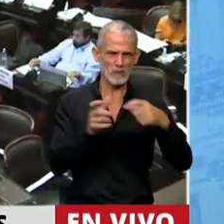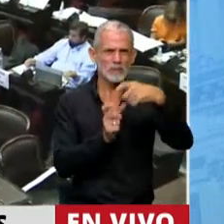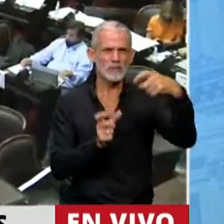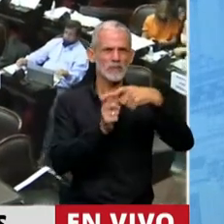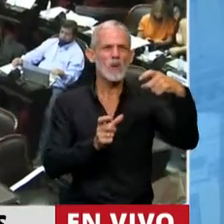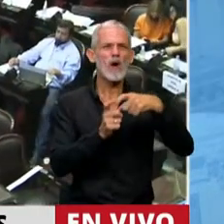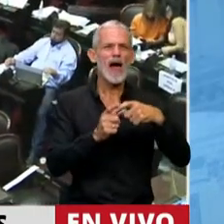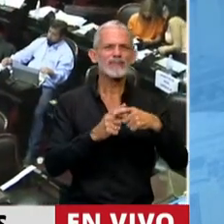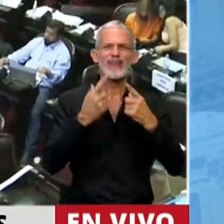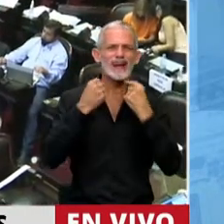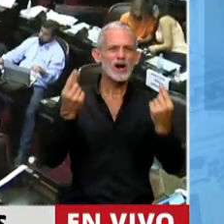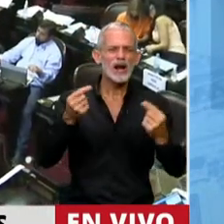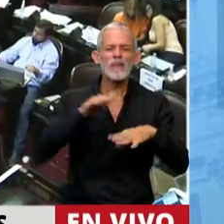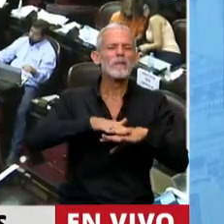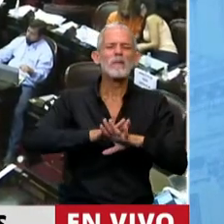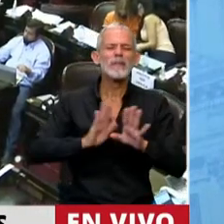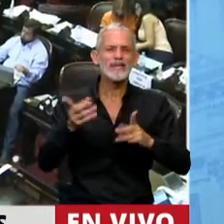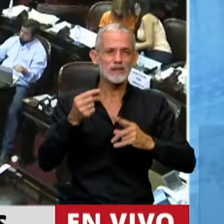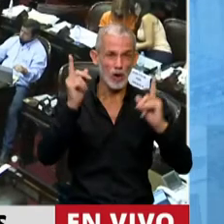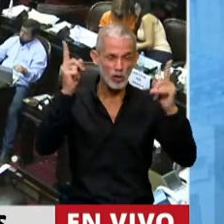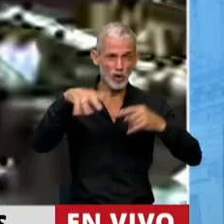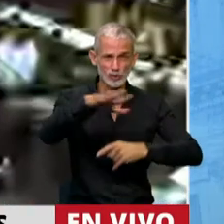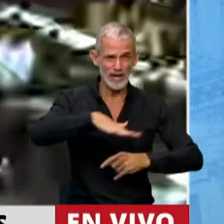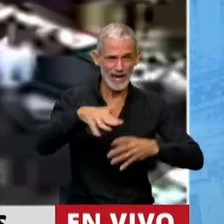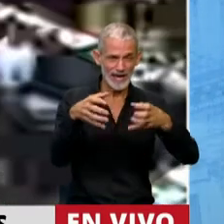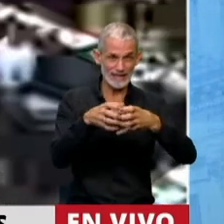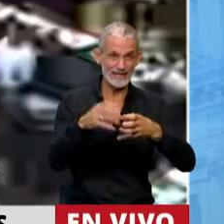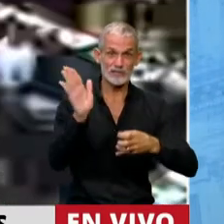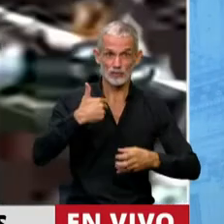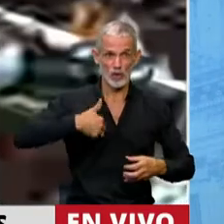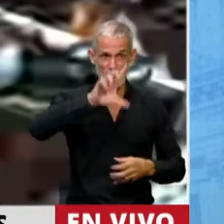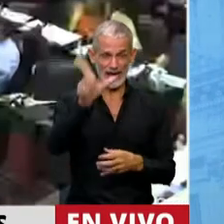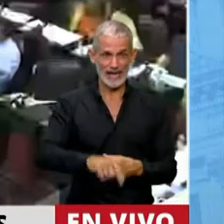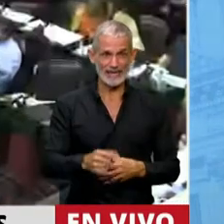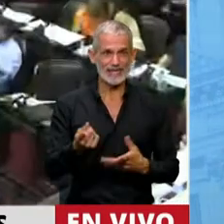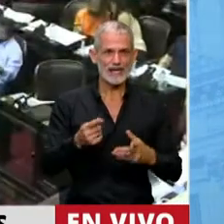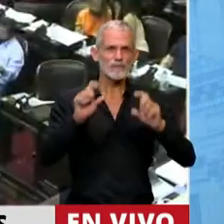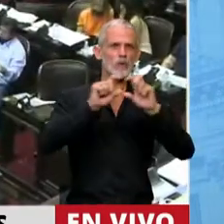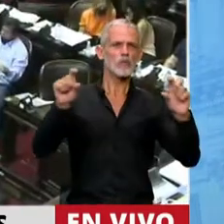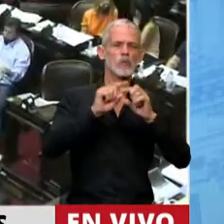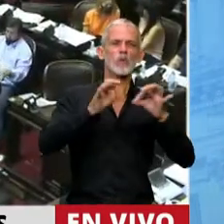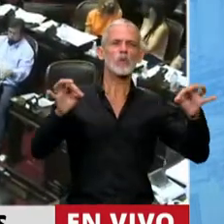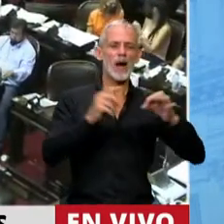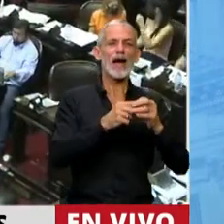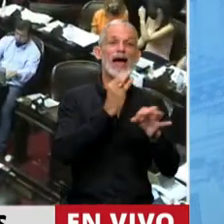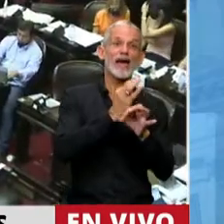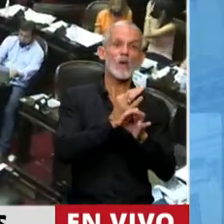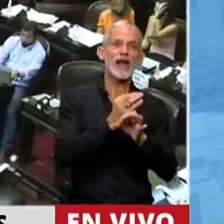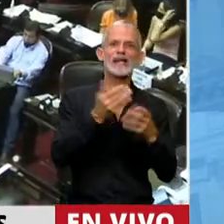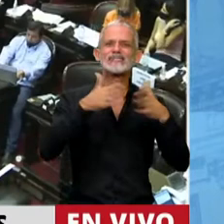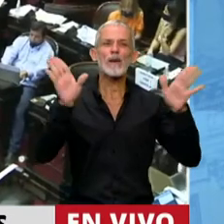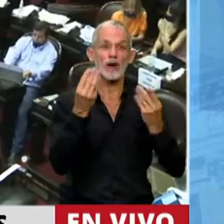del reclamo mínimo de las docentes y los docentes en todo el país. Bajo la consigna, las escuelas se abren con